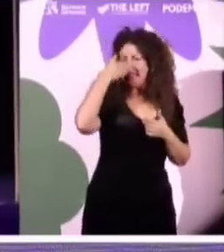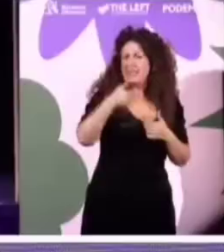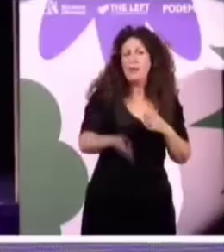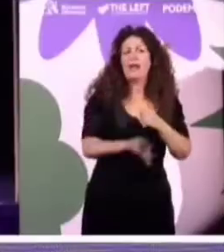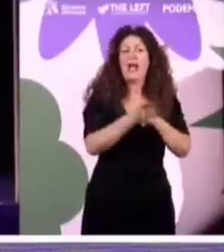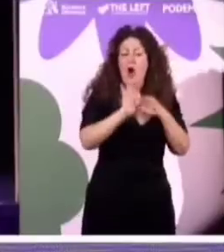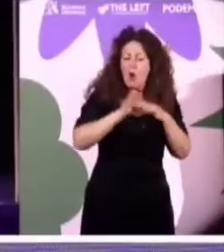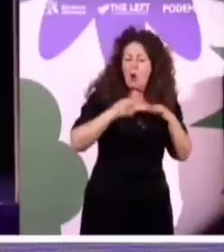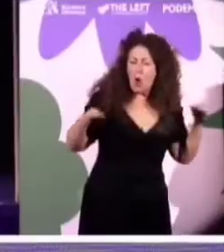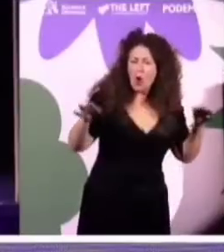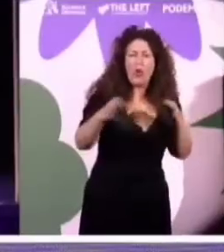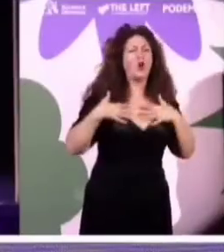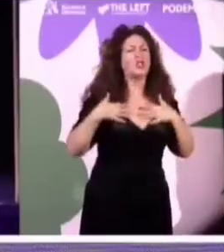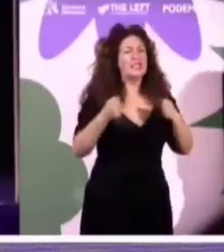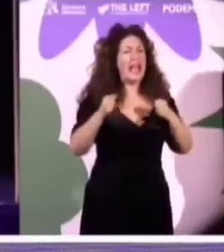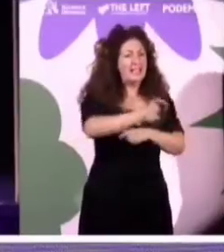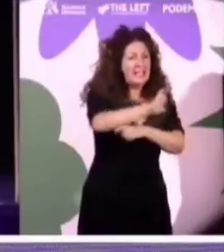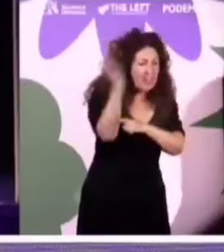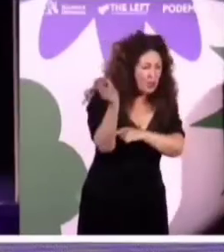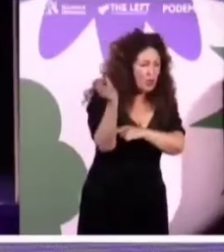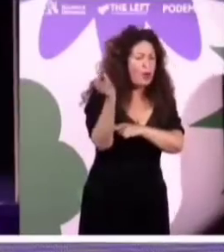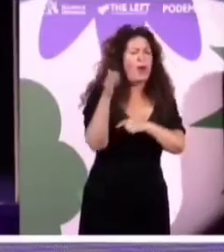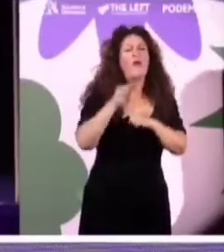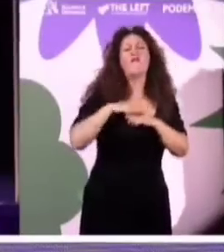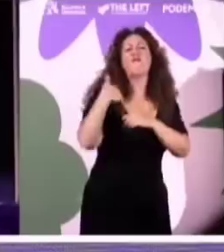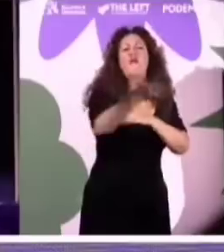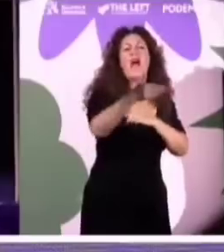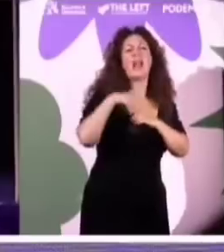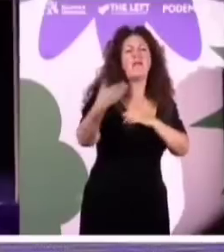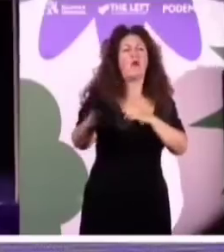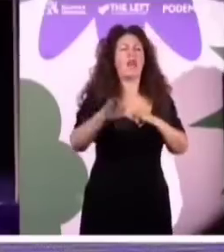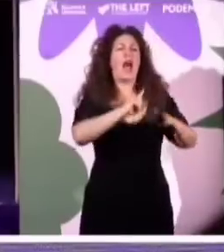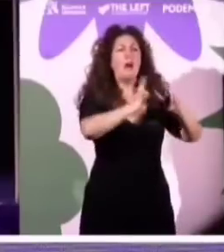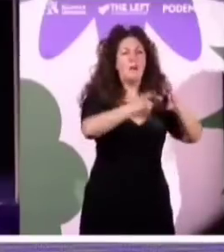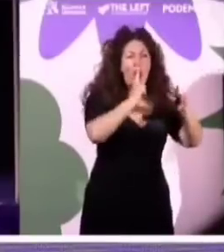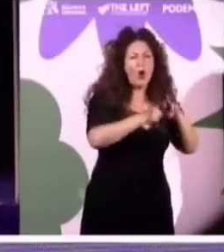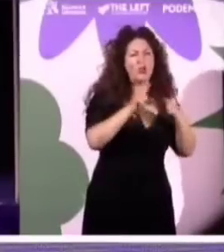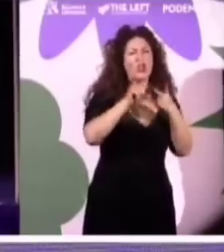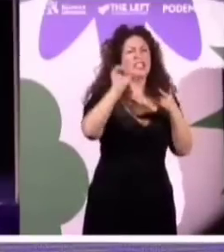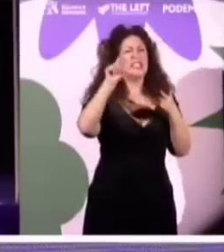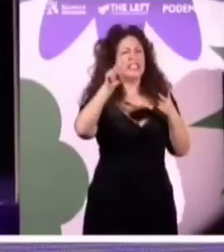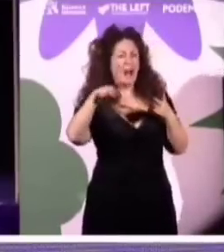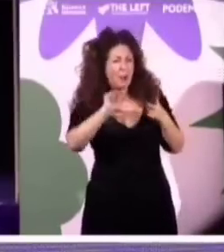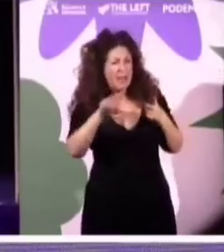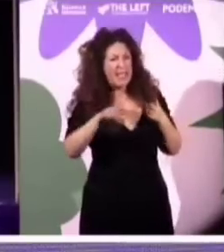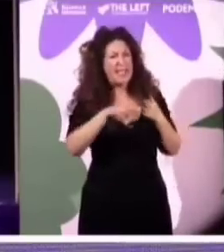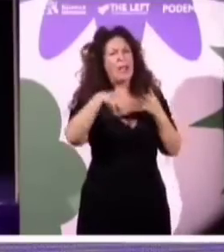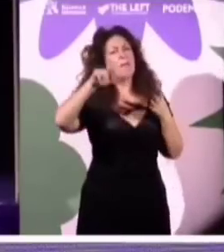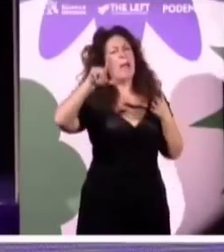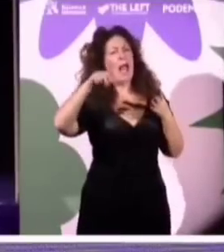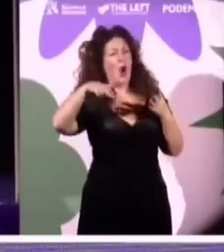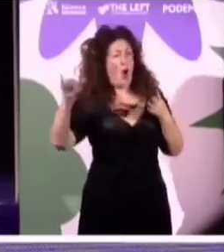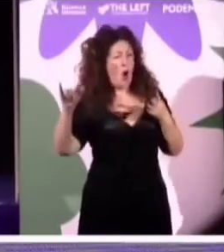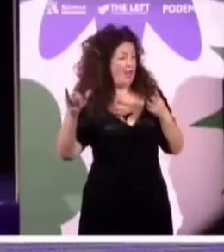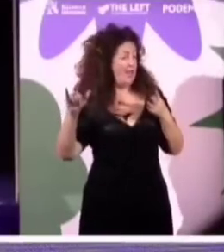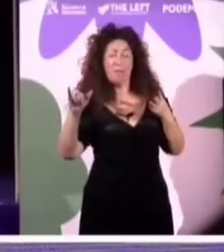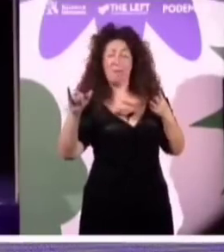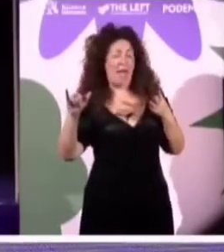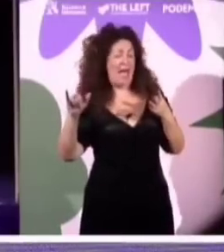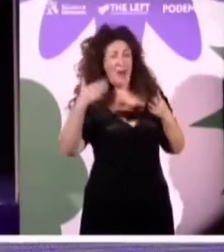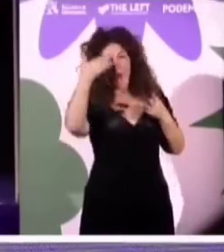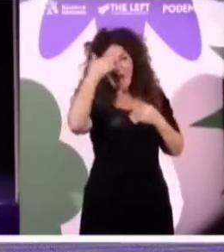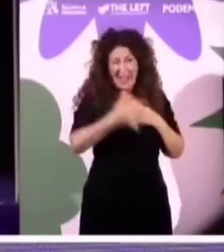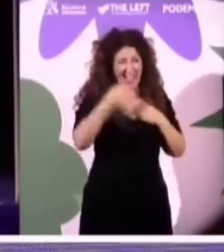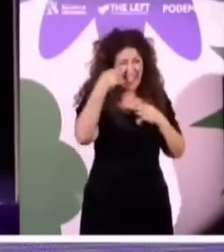cordón sanitario europeo que va a dejar fuera a los Vox, a los Salvini y a los Meloni. Pero creo más bien